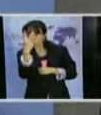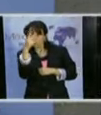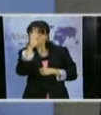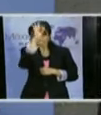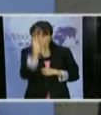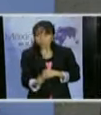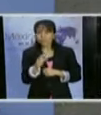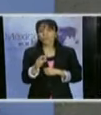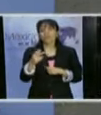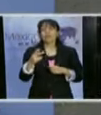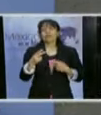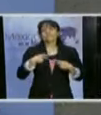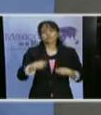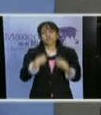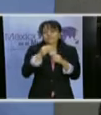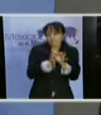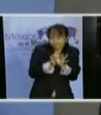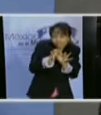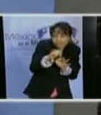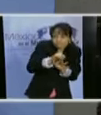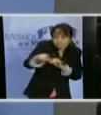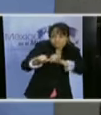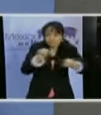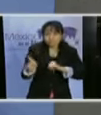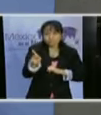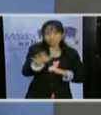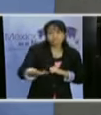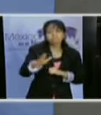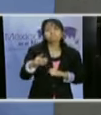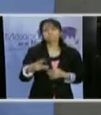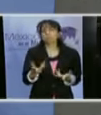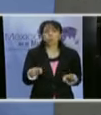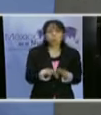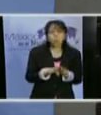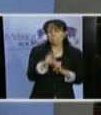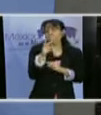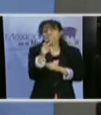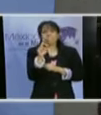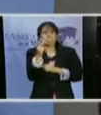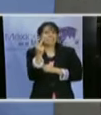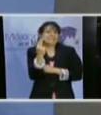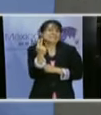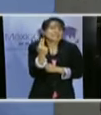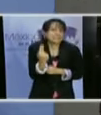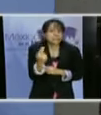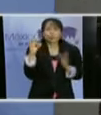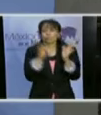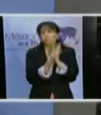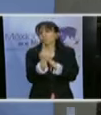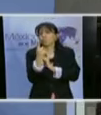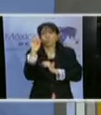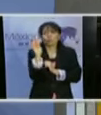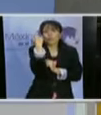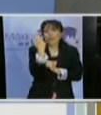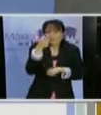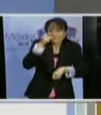rural vive con menos de 1.25 dólares al día, cuando la meta de ODMs es